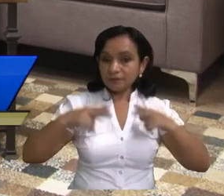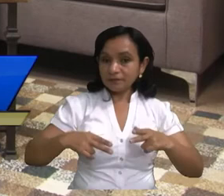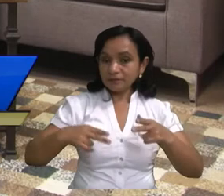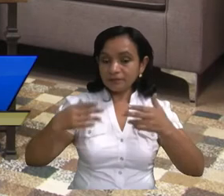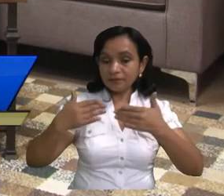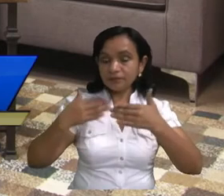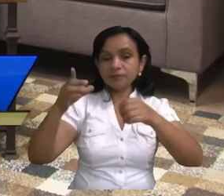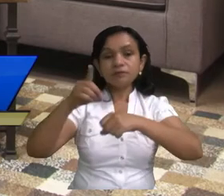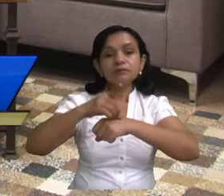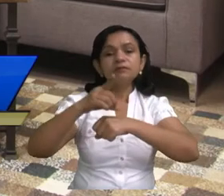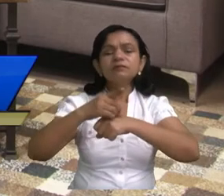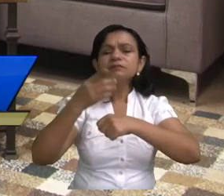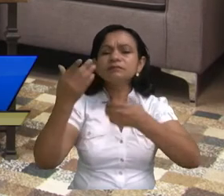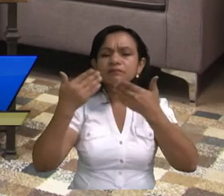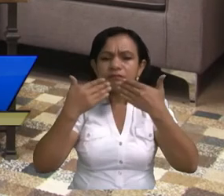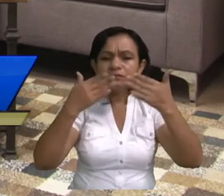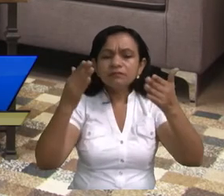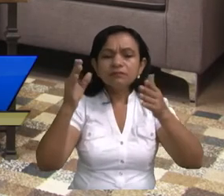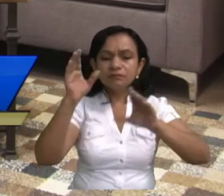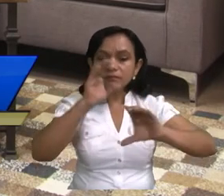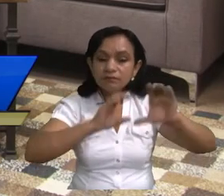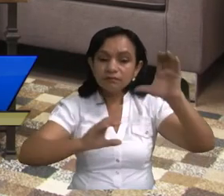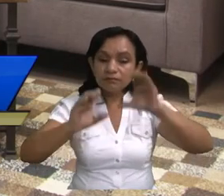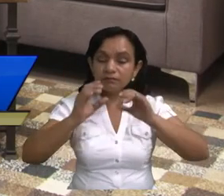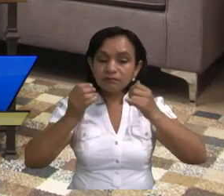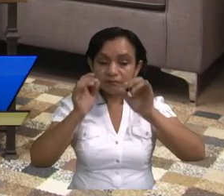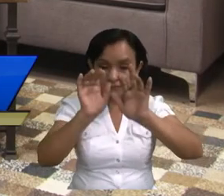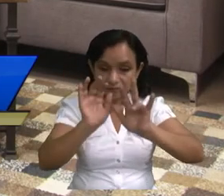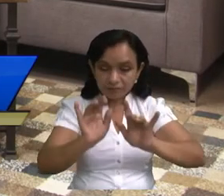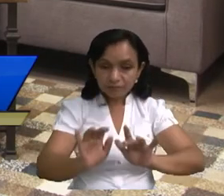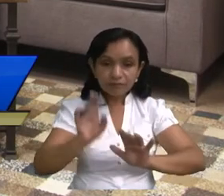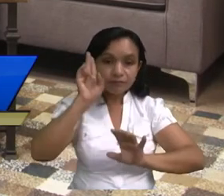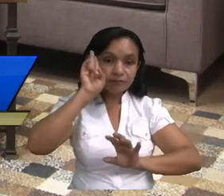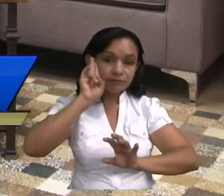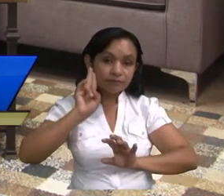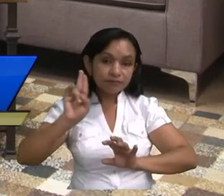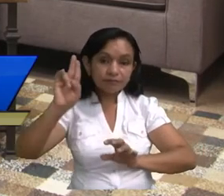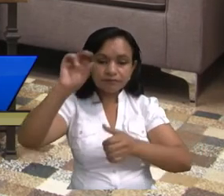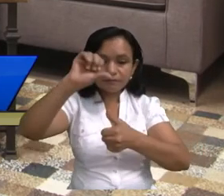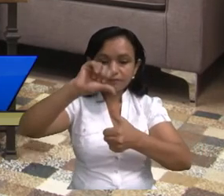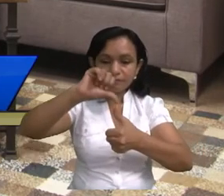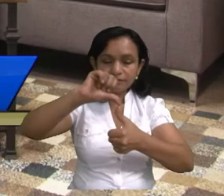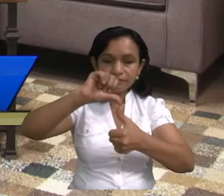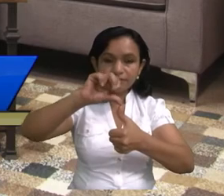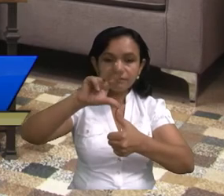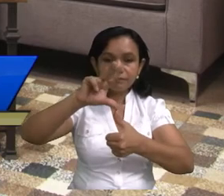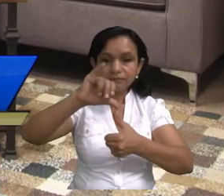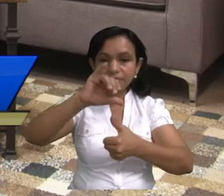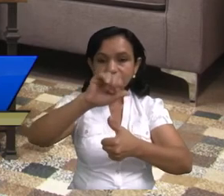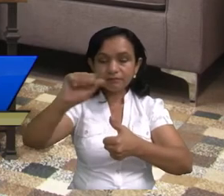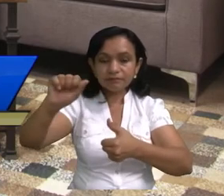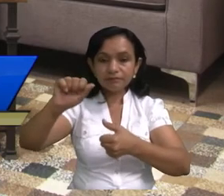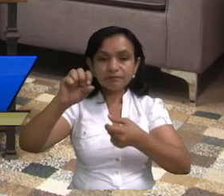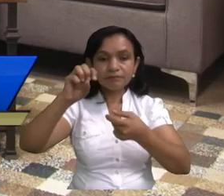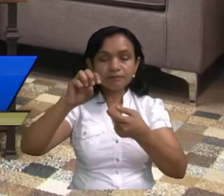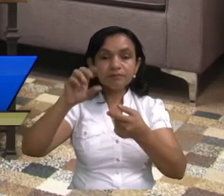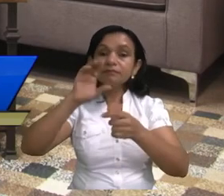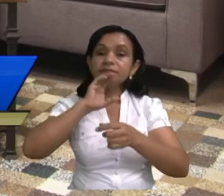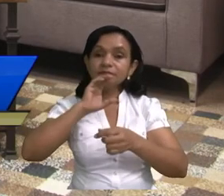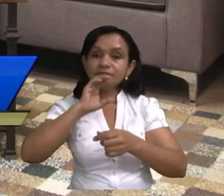abrir un doctorado en ciencias informáticas, okay, que es con la Universidad Central de las Vías Marta Abreu de